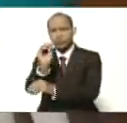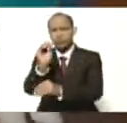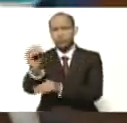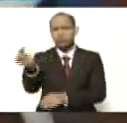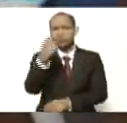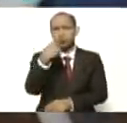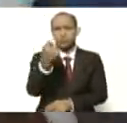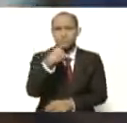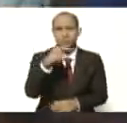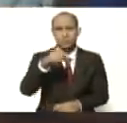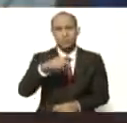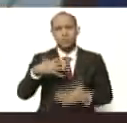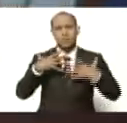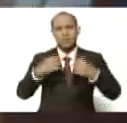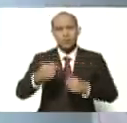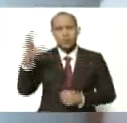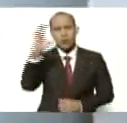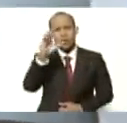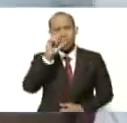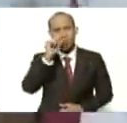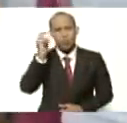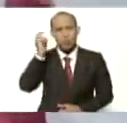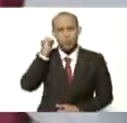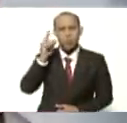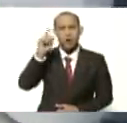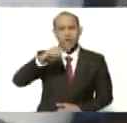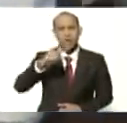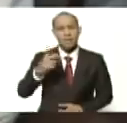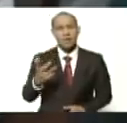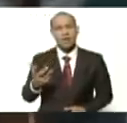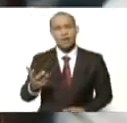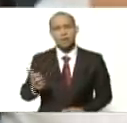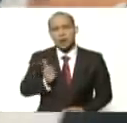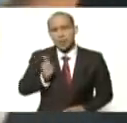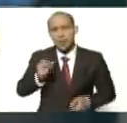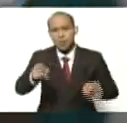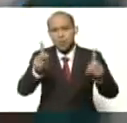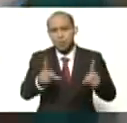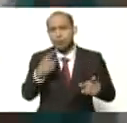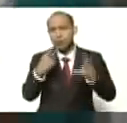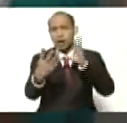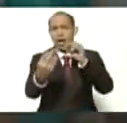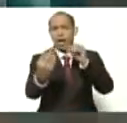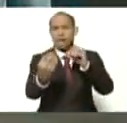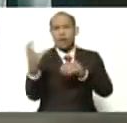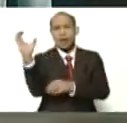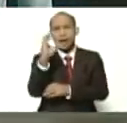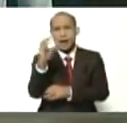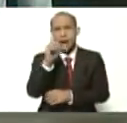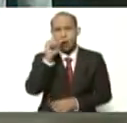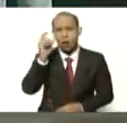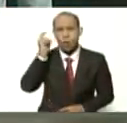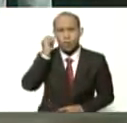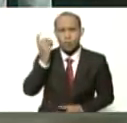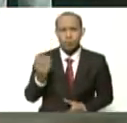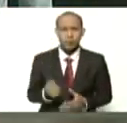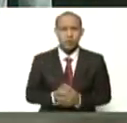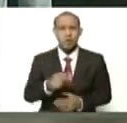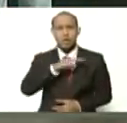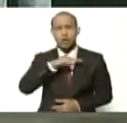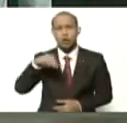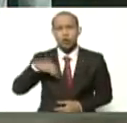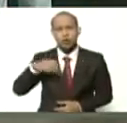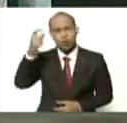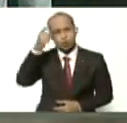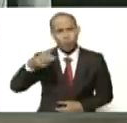la salud de los caraqueños y las caraqueñas pero también aprovechó la oportunidad presidente para hablarle a los caraqueños de las caraqueñas nosotros somos